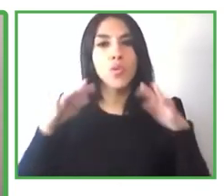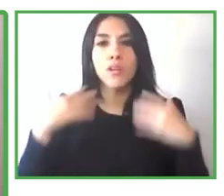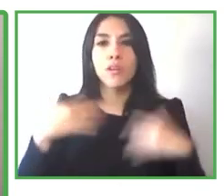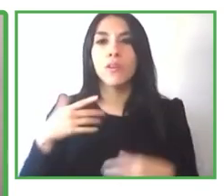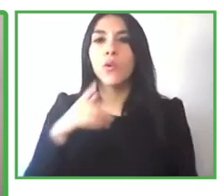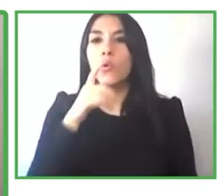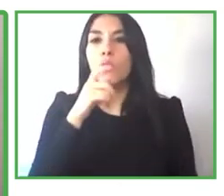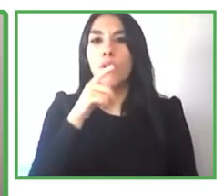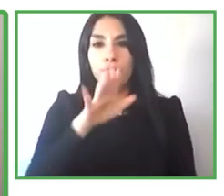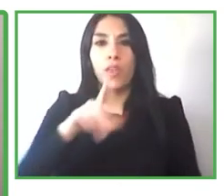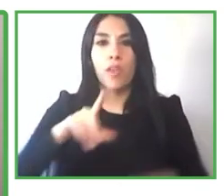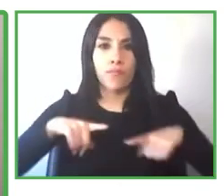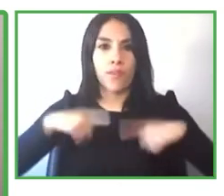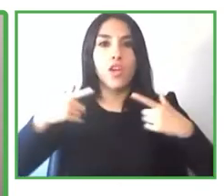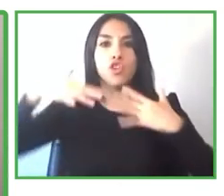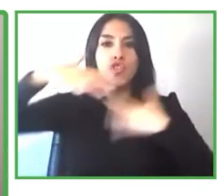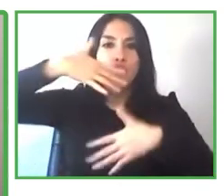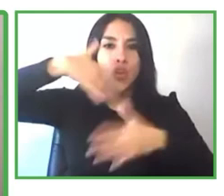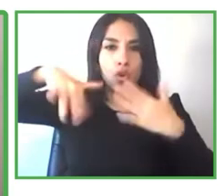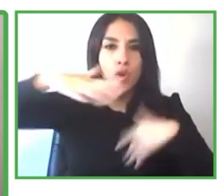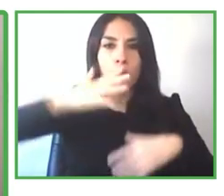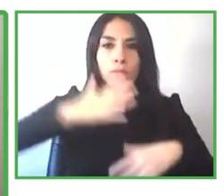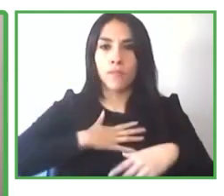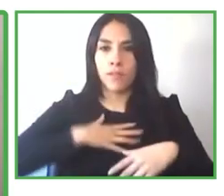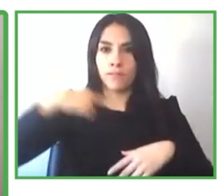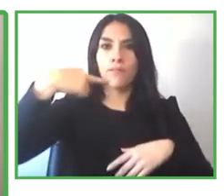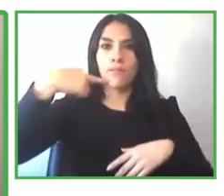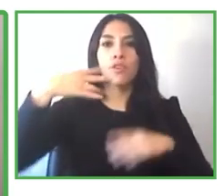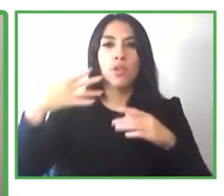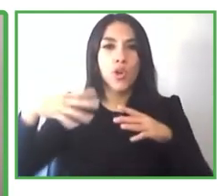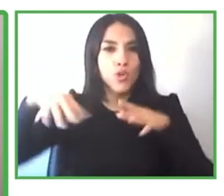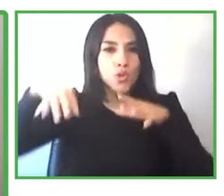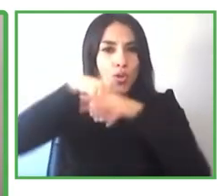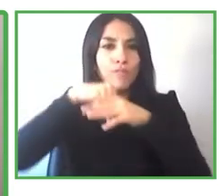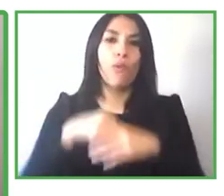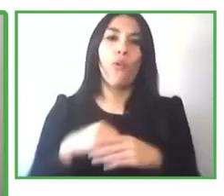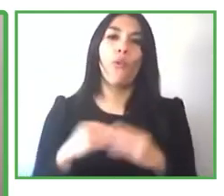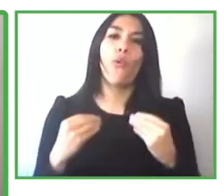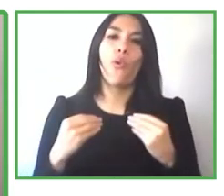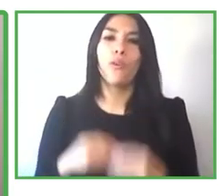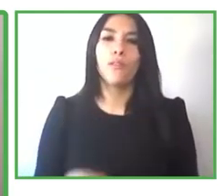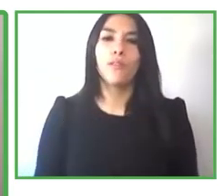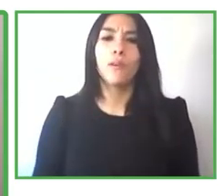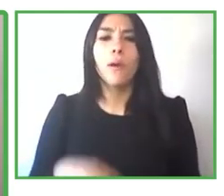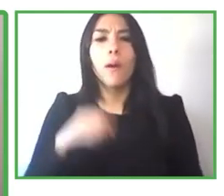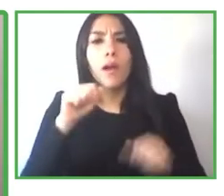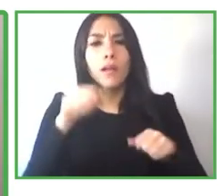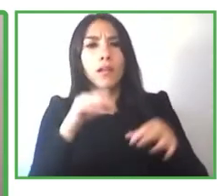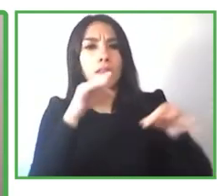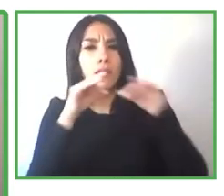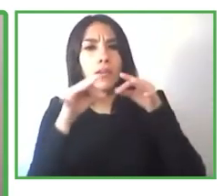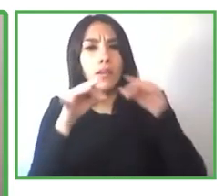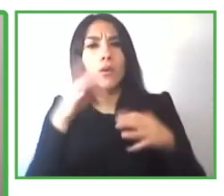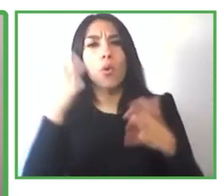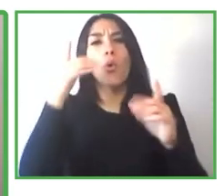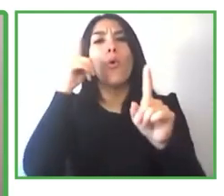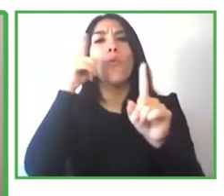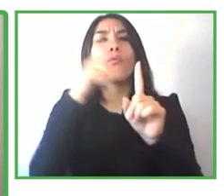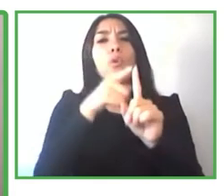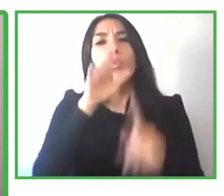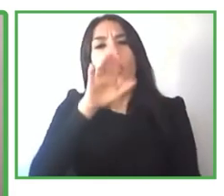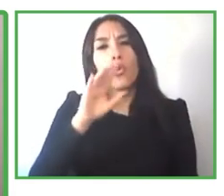aspecto también. ¿Nos podrías decir cuáles son tus objetivos para el futuro? Bueno, mis objetivos para el futuro son simples.